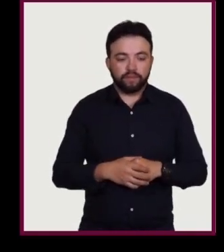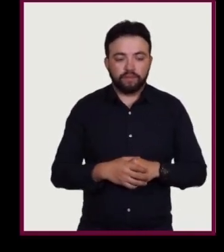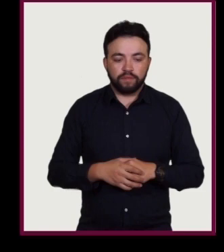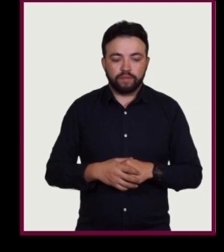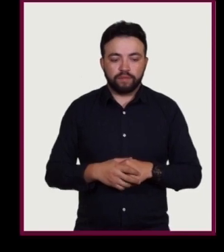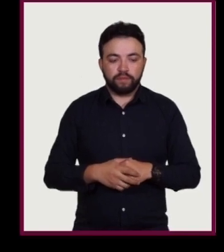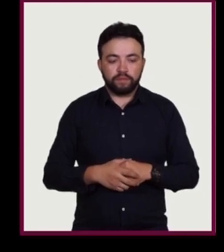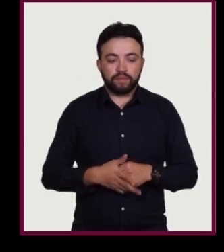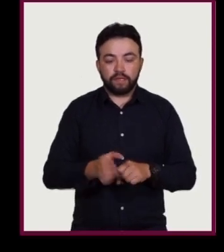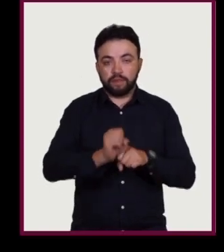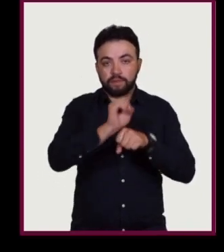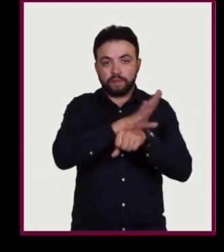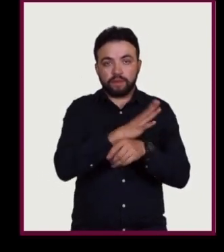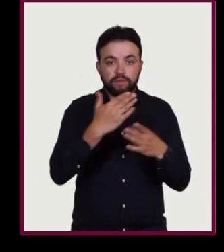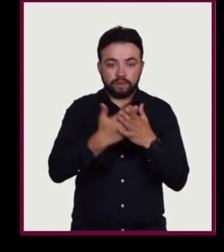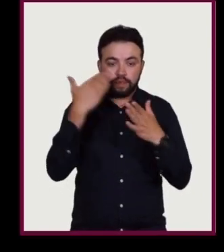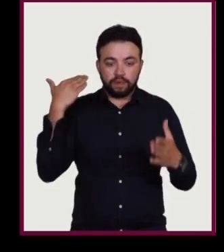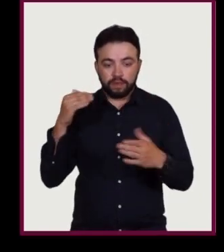pandemias.